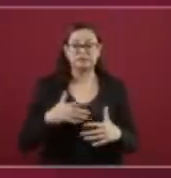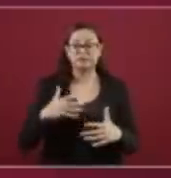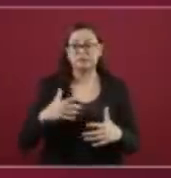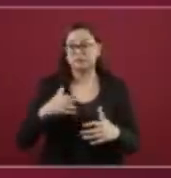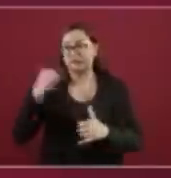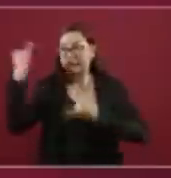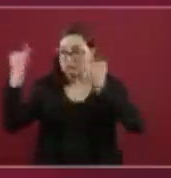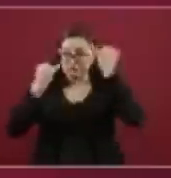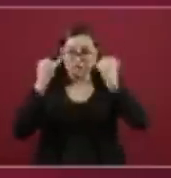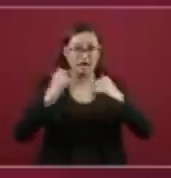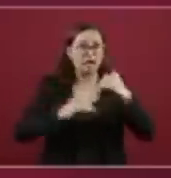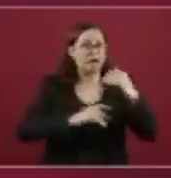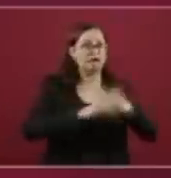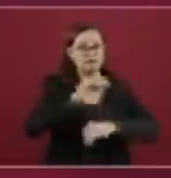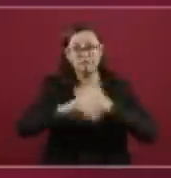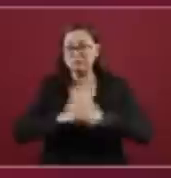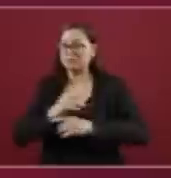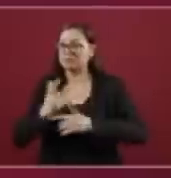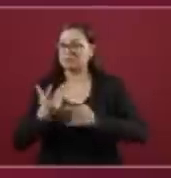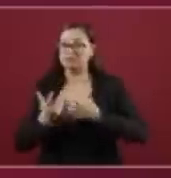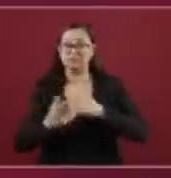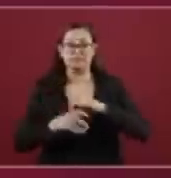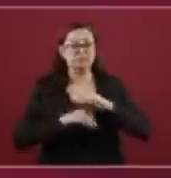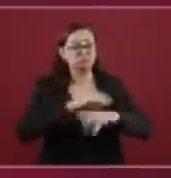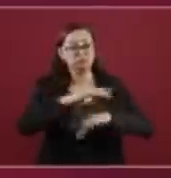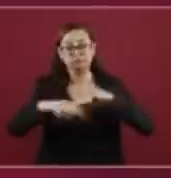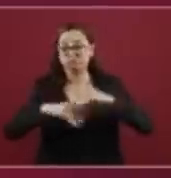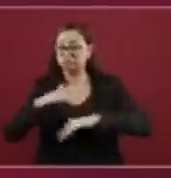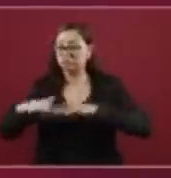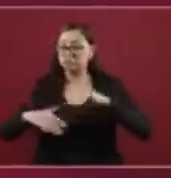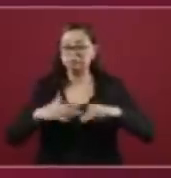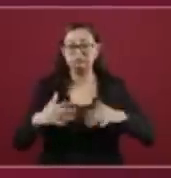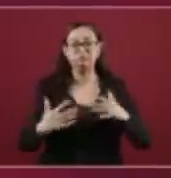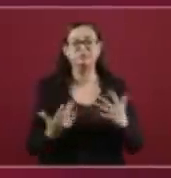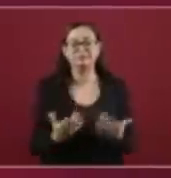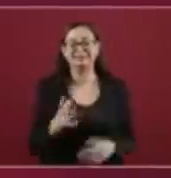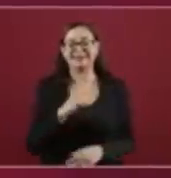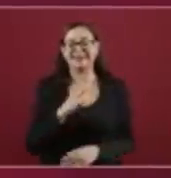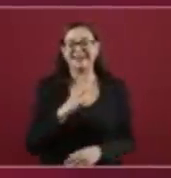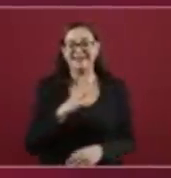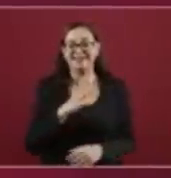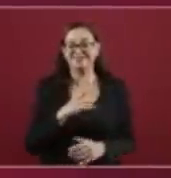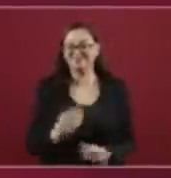Se llegó a mencionar